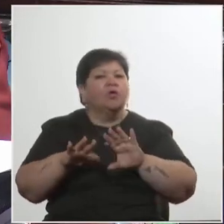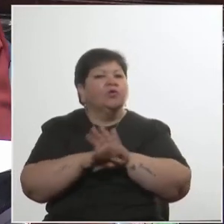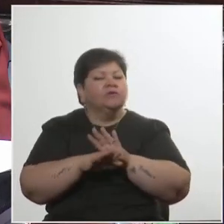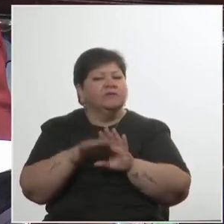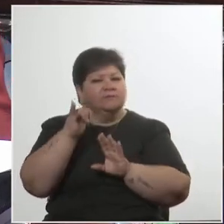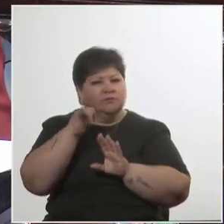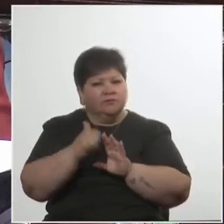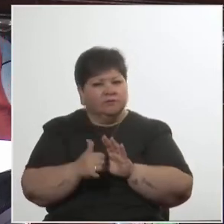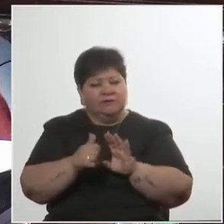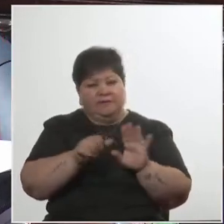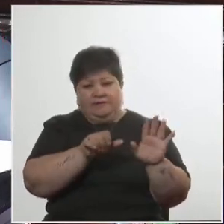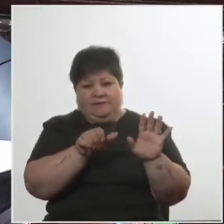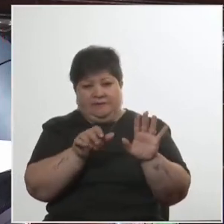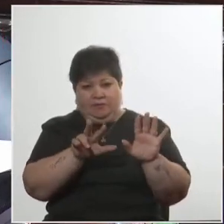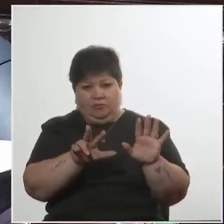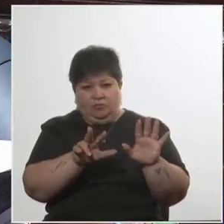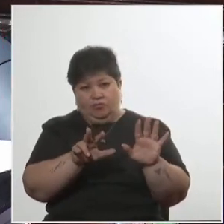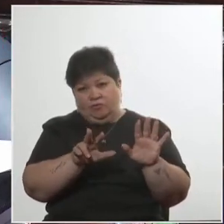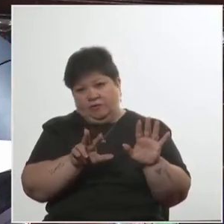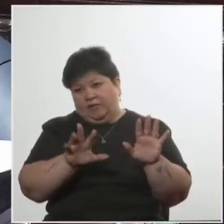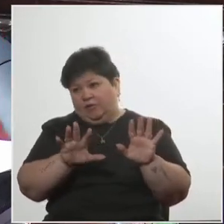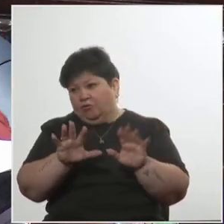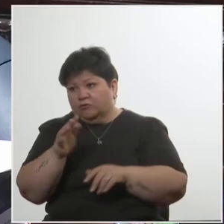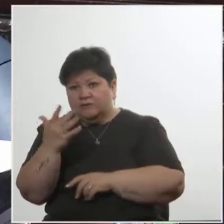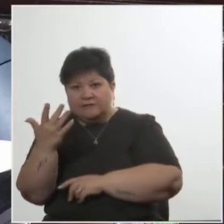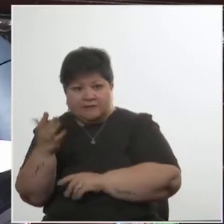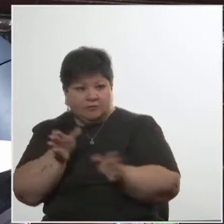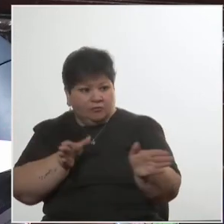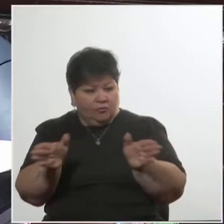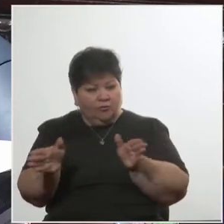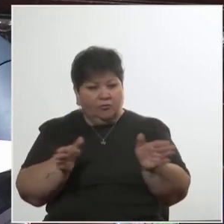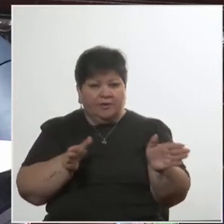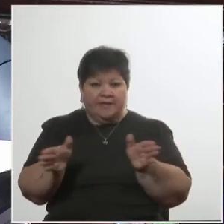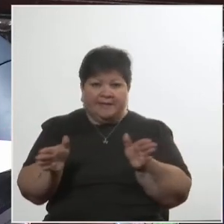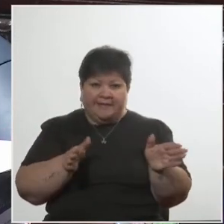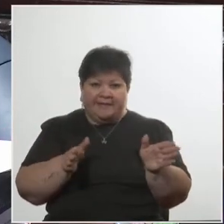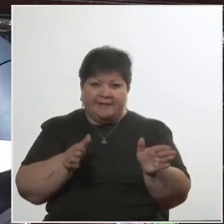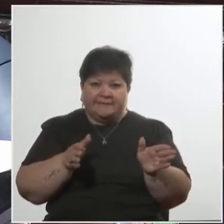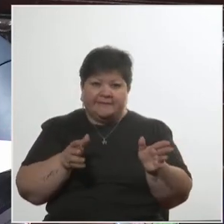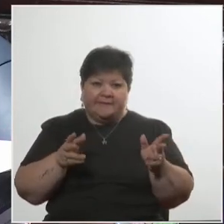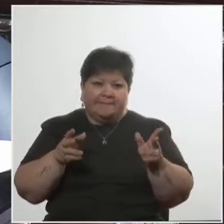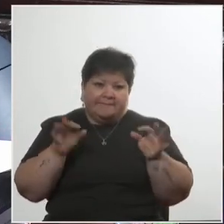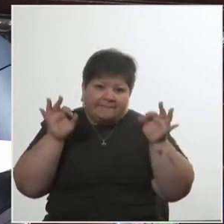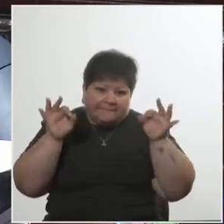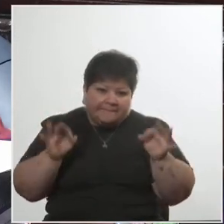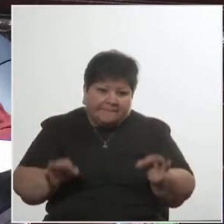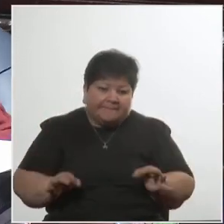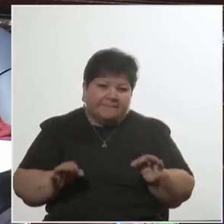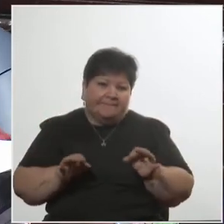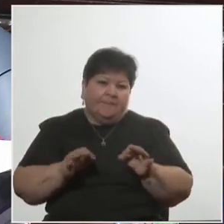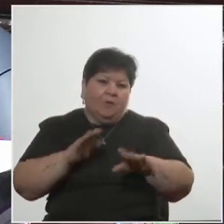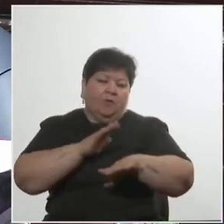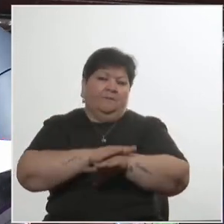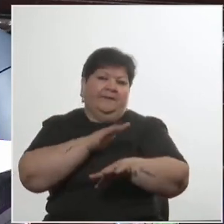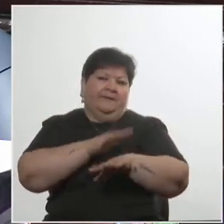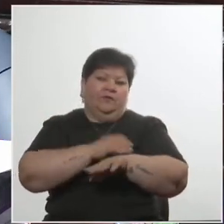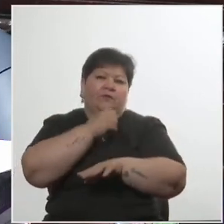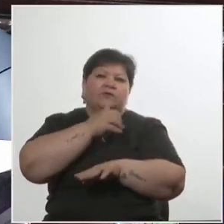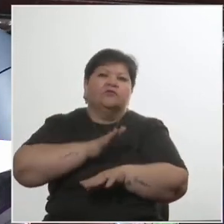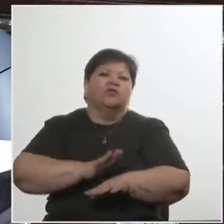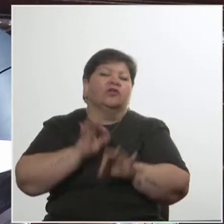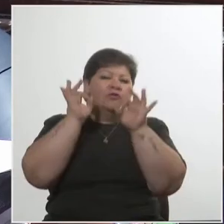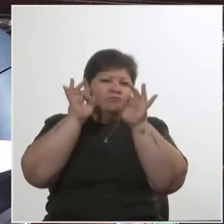que el 68 y el 85 eran el marco histórico más equilibrado que se podía